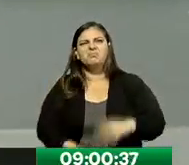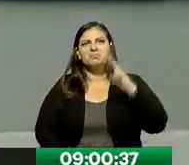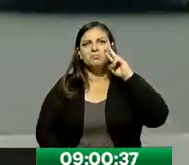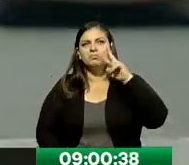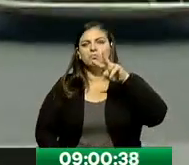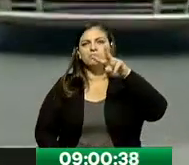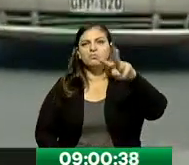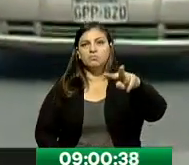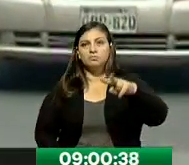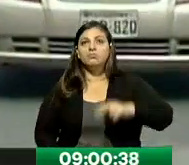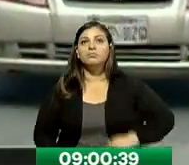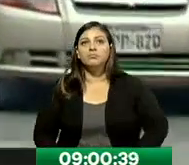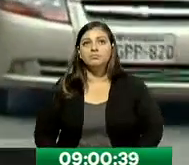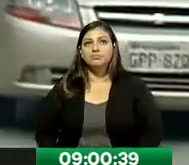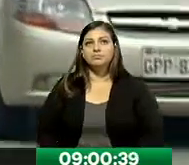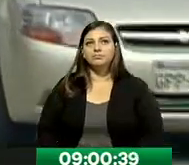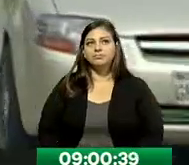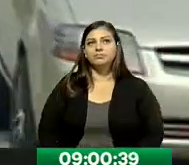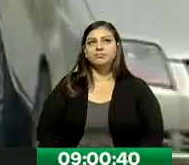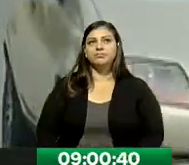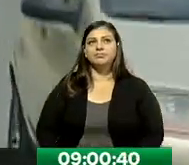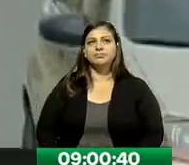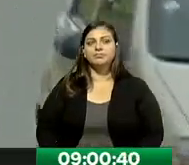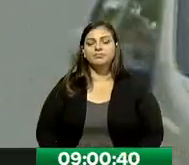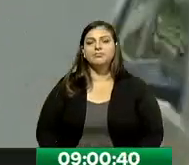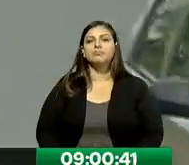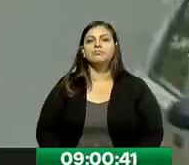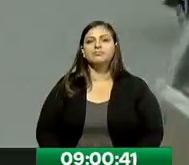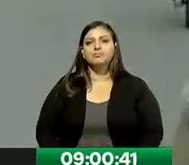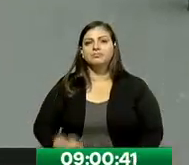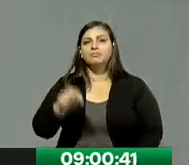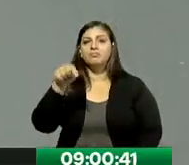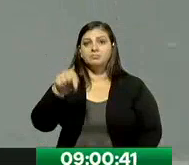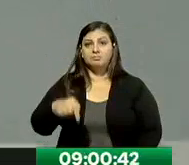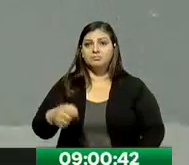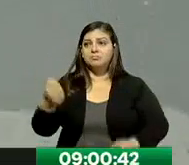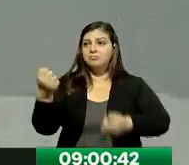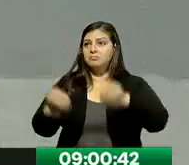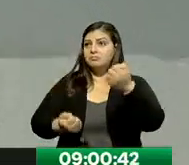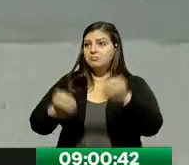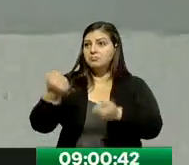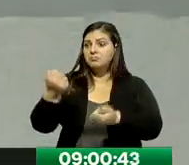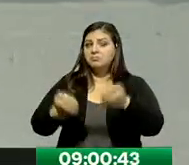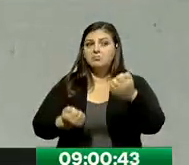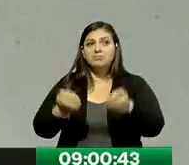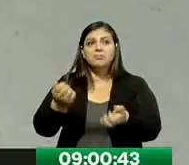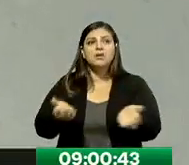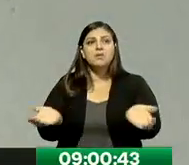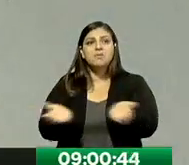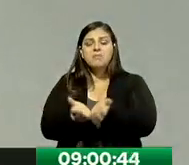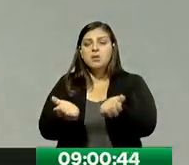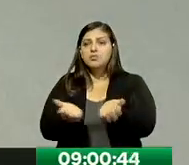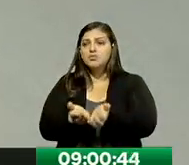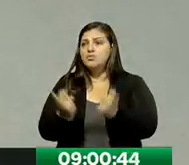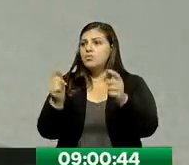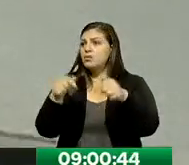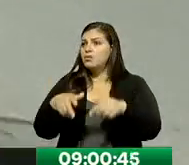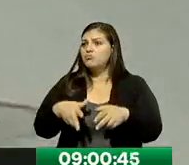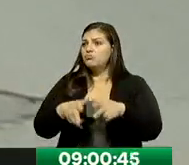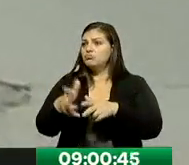llegan aquí a votar y que Puerto Limpio no llega. Eso quiero que me dejen muy claro. Sí, cómo no. Puerto